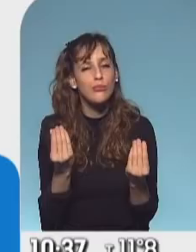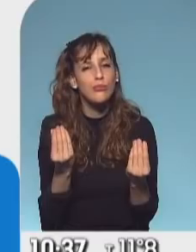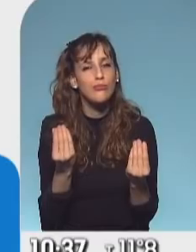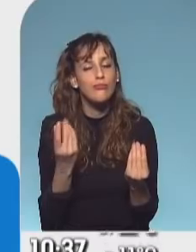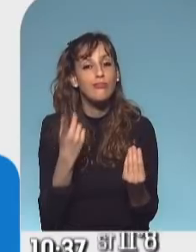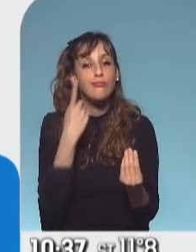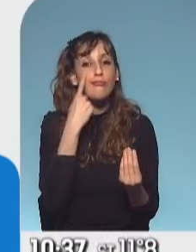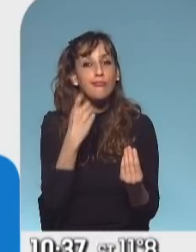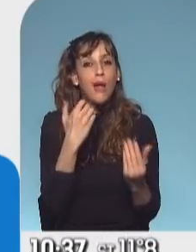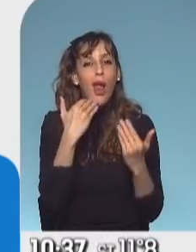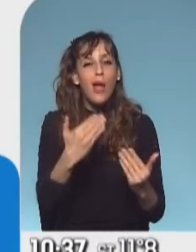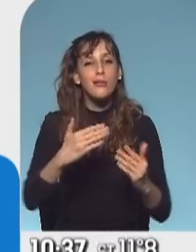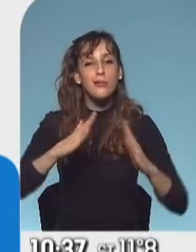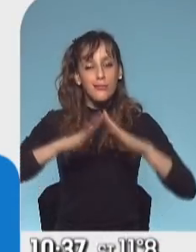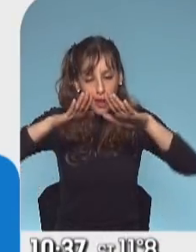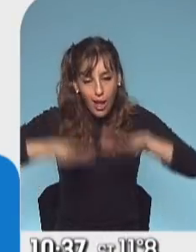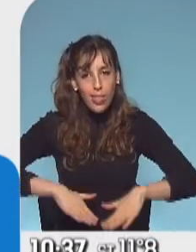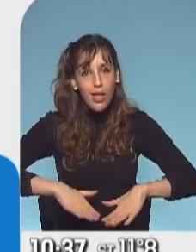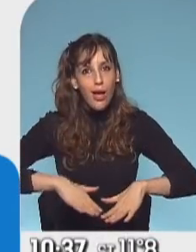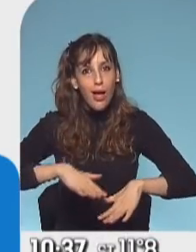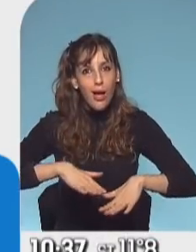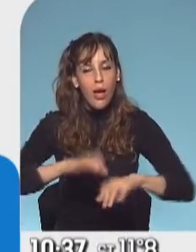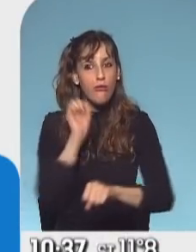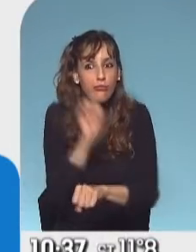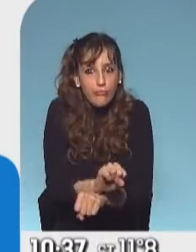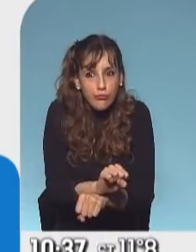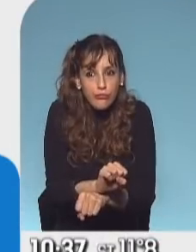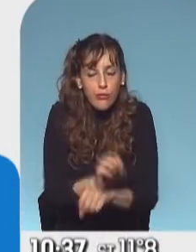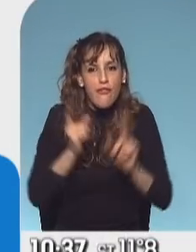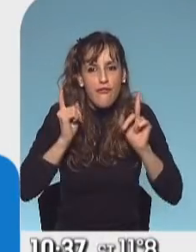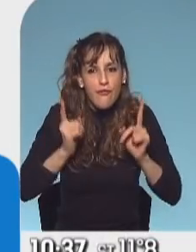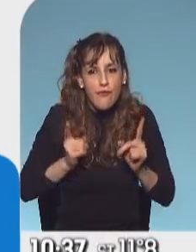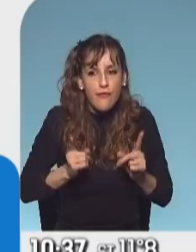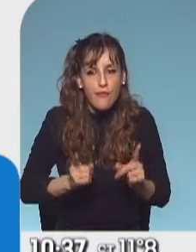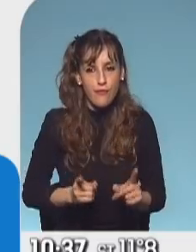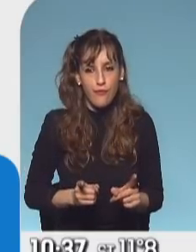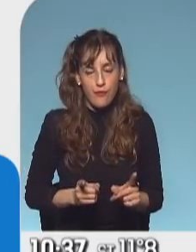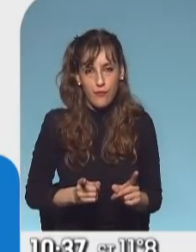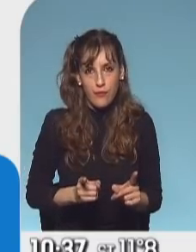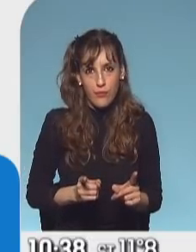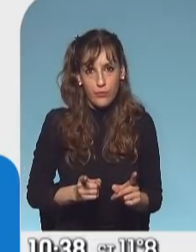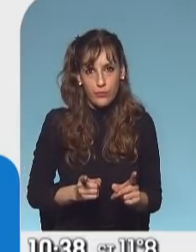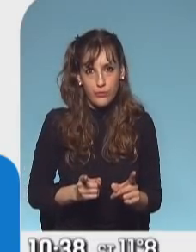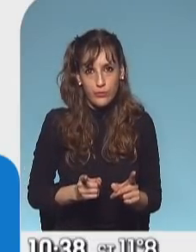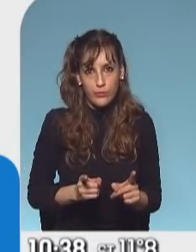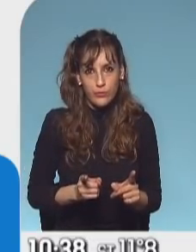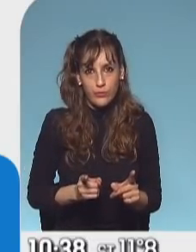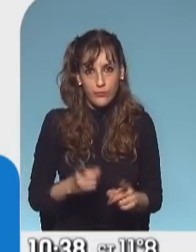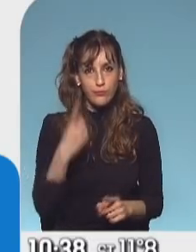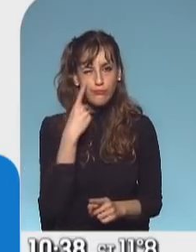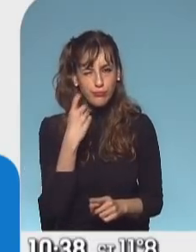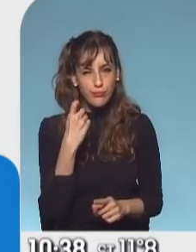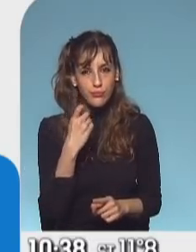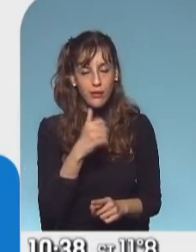el día que nos enjaulamos nosotros. Cuando nos enjaulamos nosotros y nos quedamos en nuestras casas, las aguas